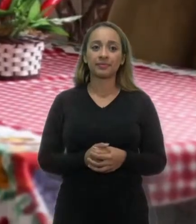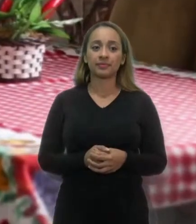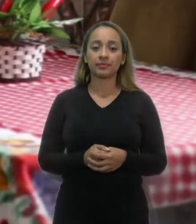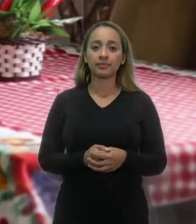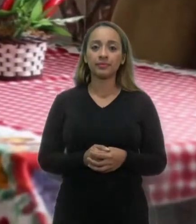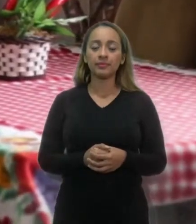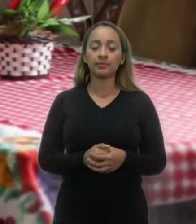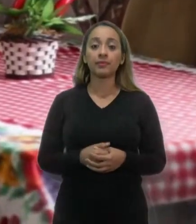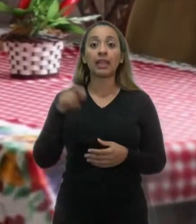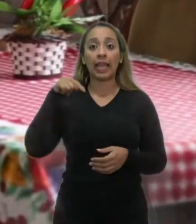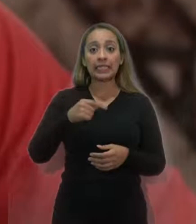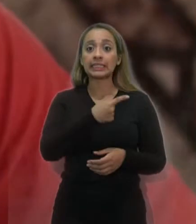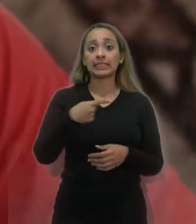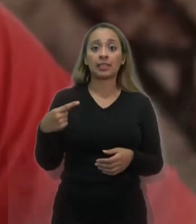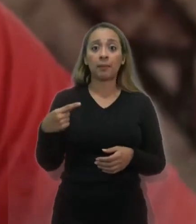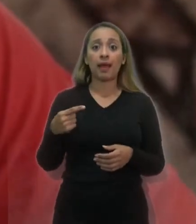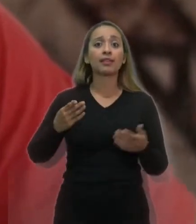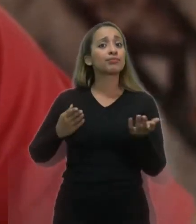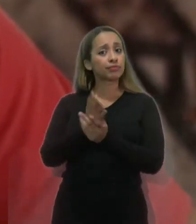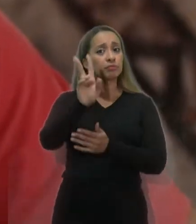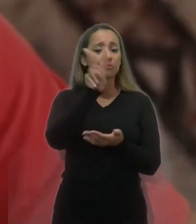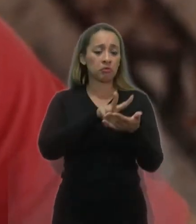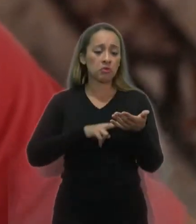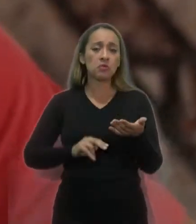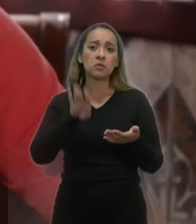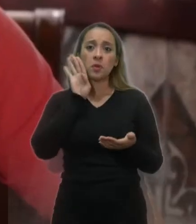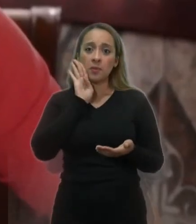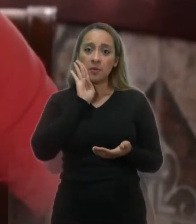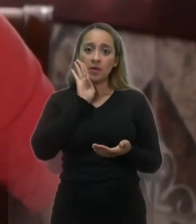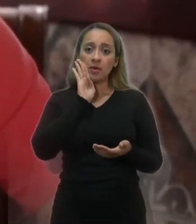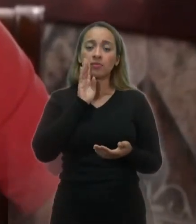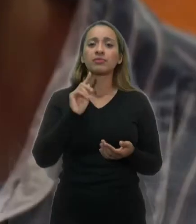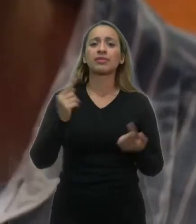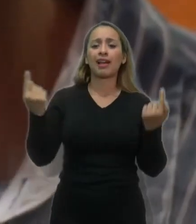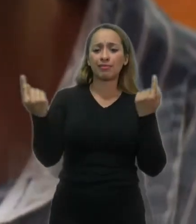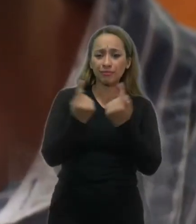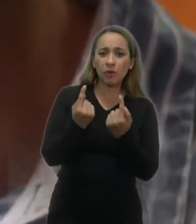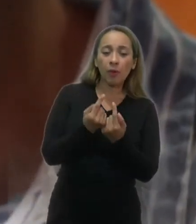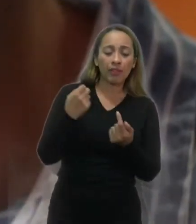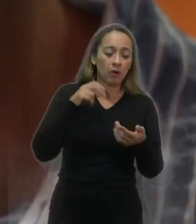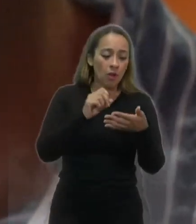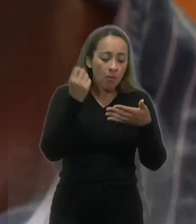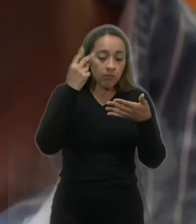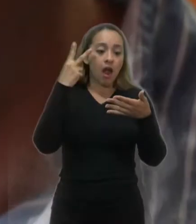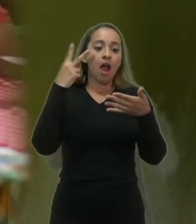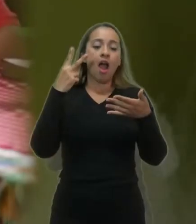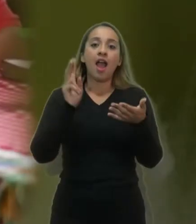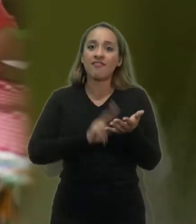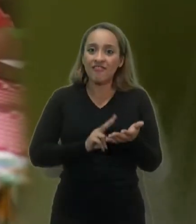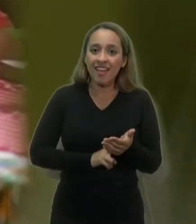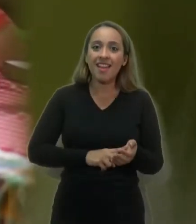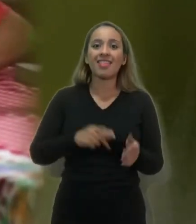Esa misma semana comenzamos los estudios bíblicos. En cada encuentro yo descubría nuevas verdades de la Palabra de Dios.